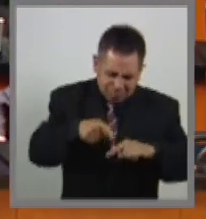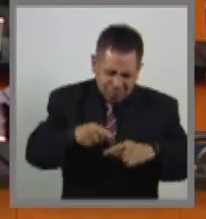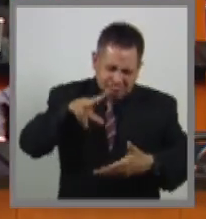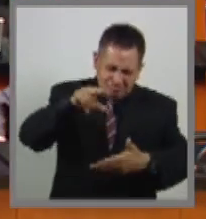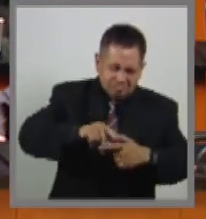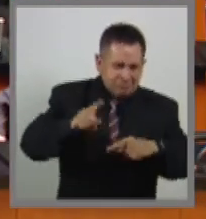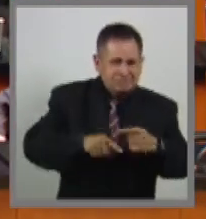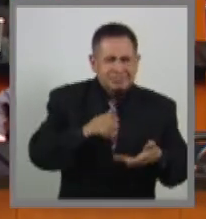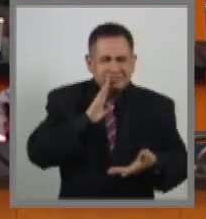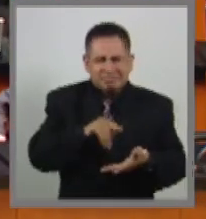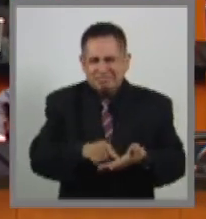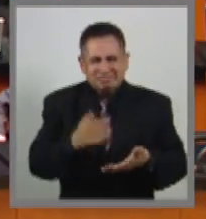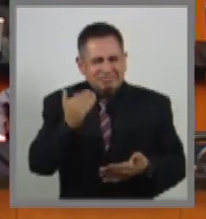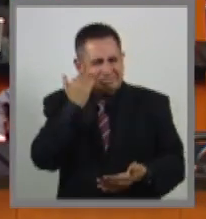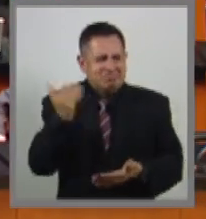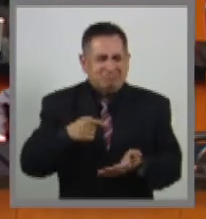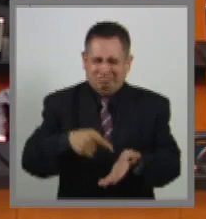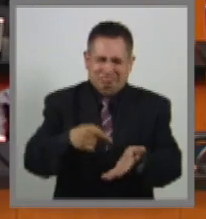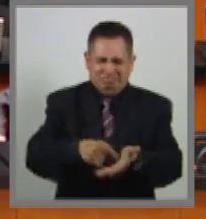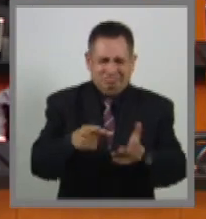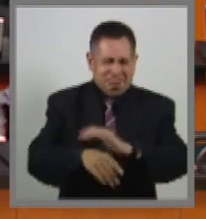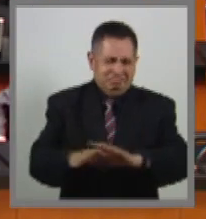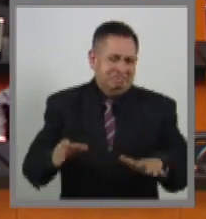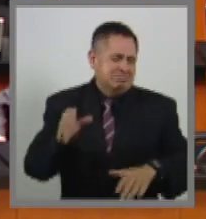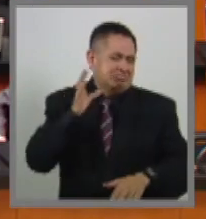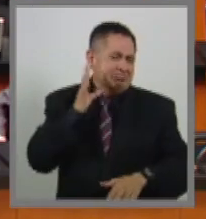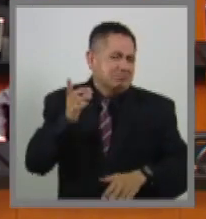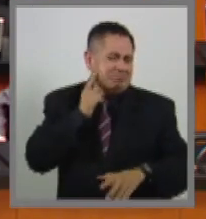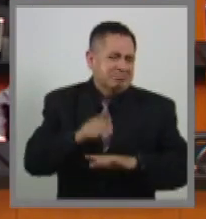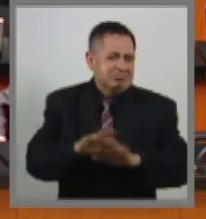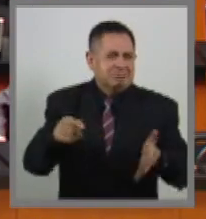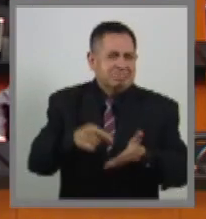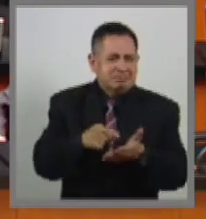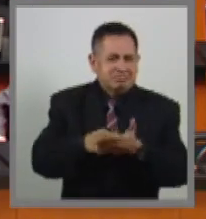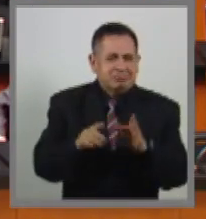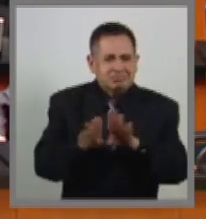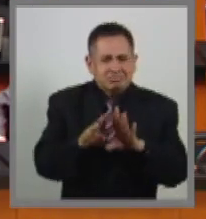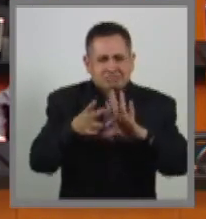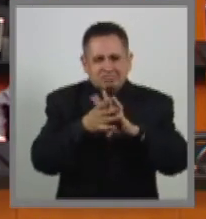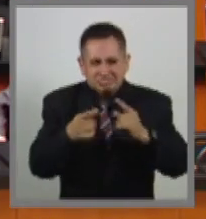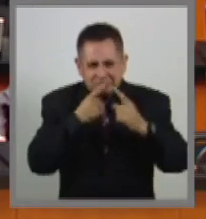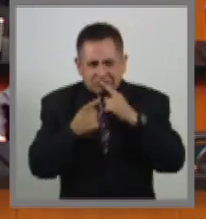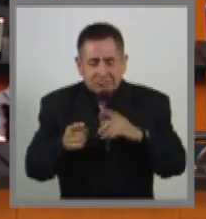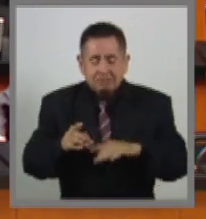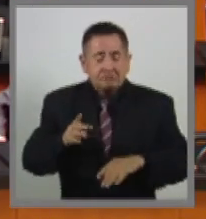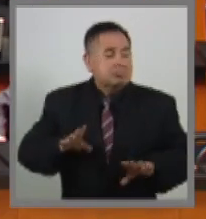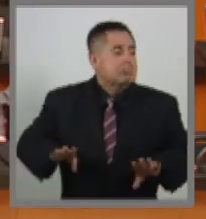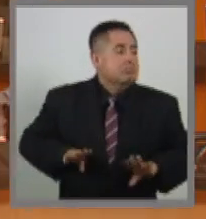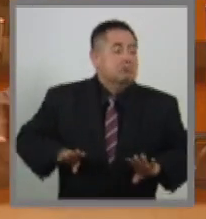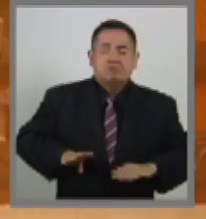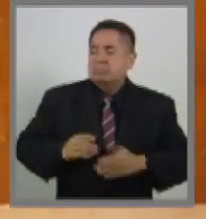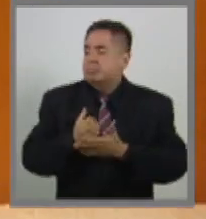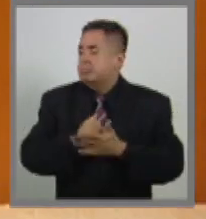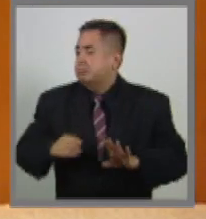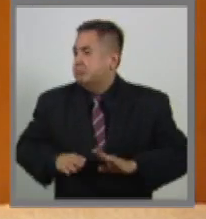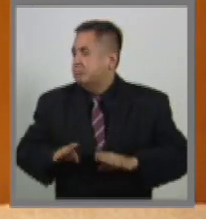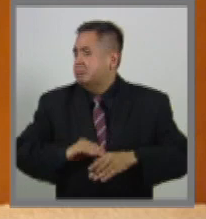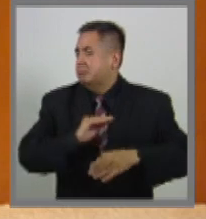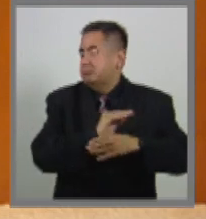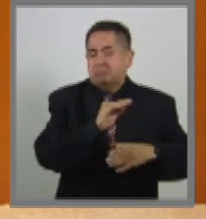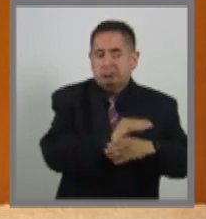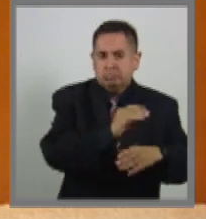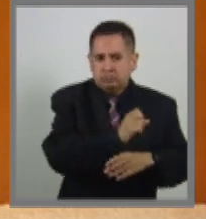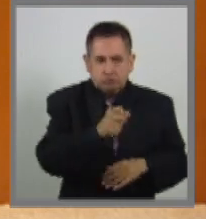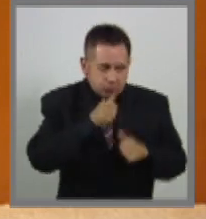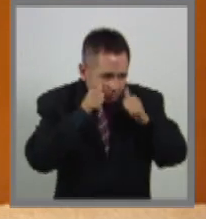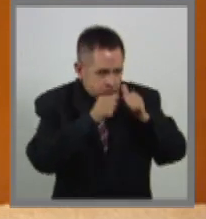minuta mal hecha, maltrecha de la Cámara de Diputados, que nada más se fijan en sus intereses propios y no en los